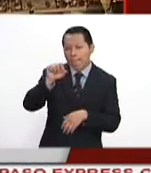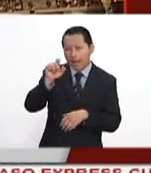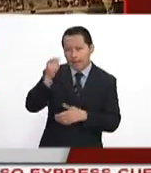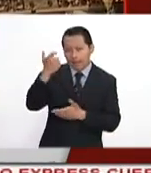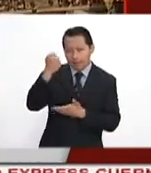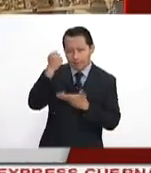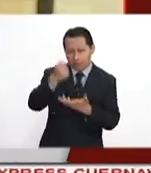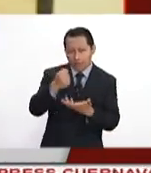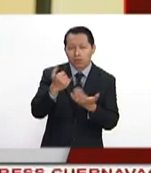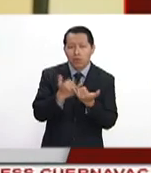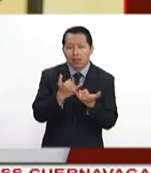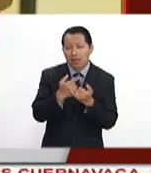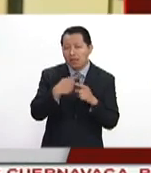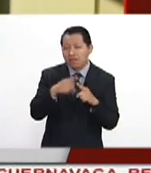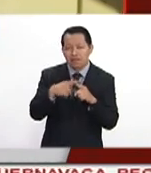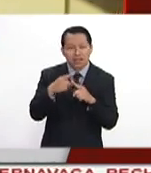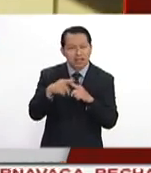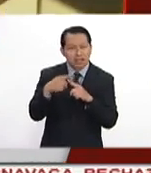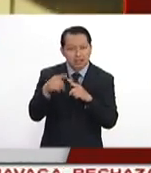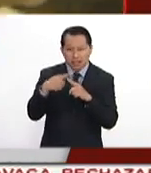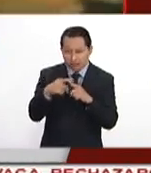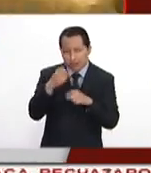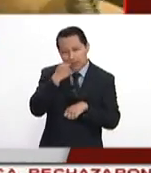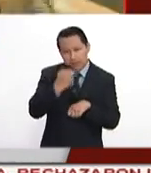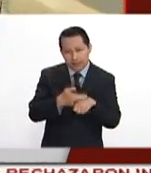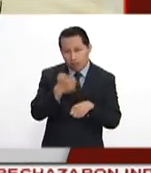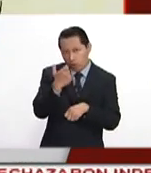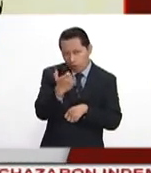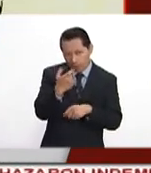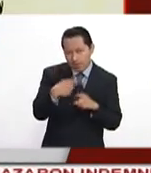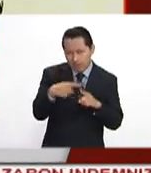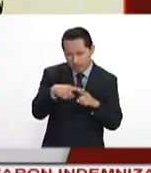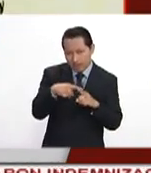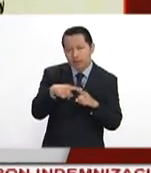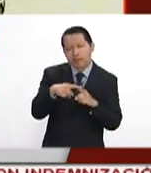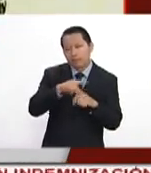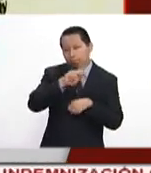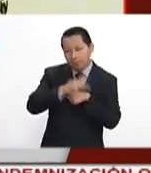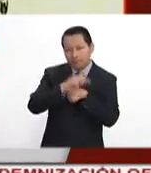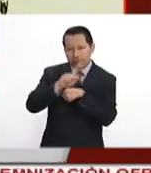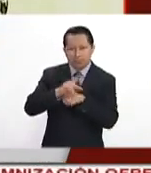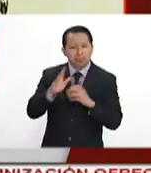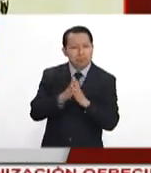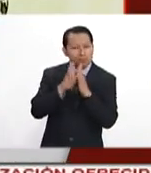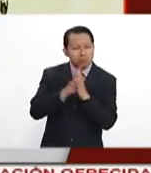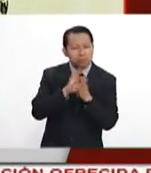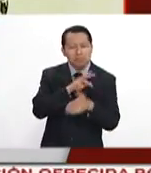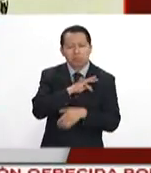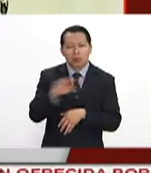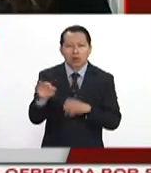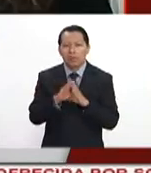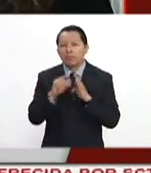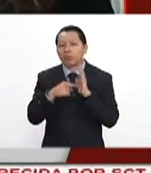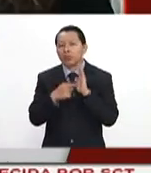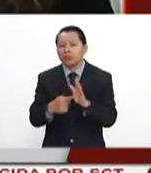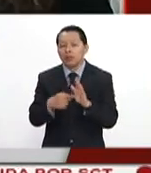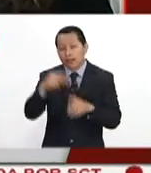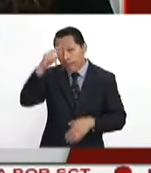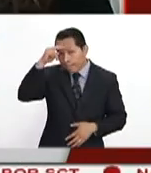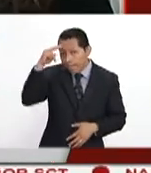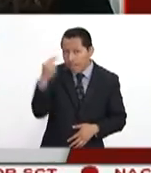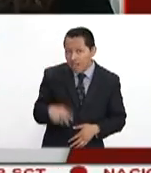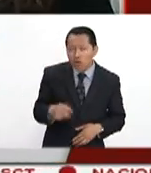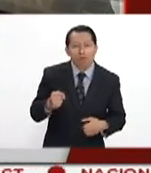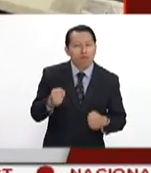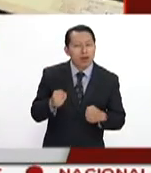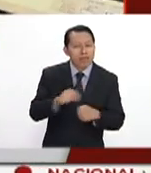y varios secretarios de economía de varios estados en participar para tratar de demostrar que México es un gran